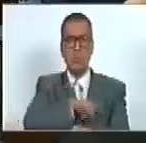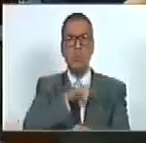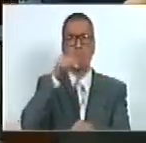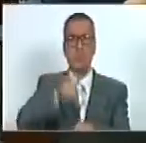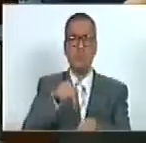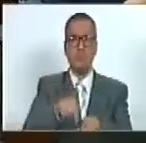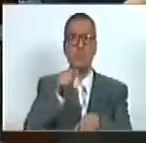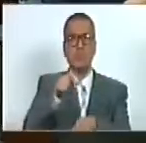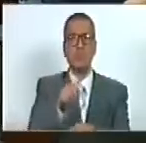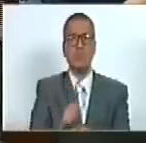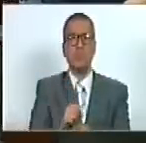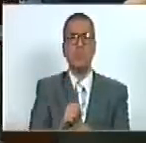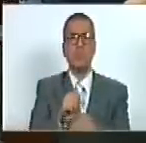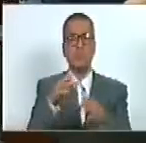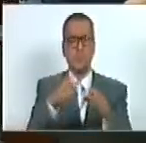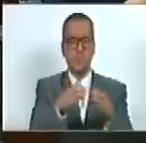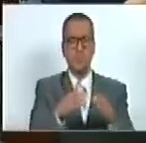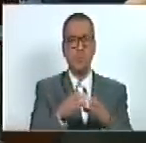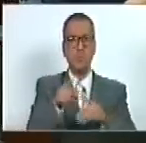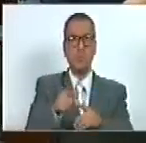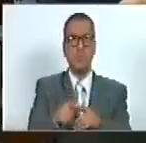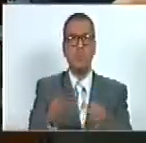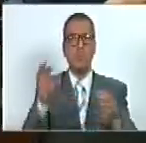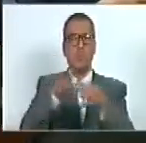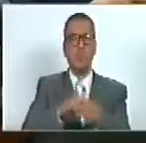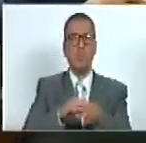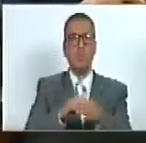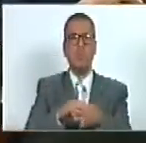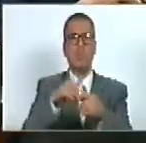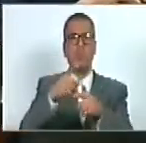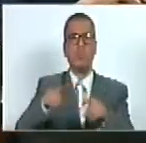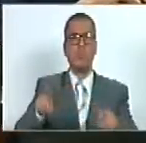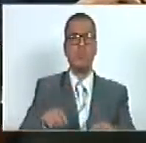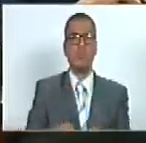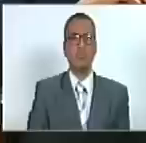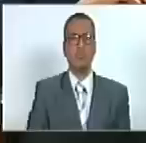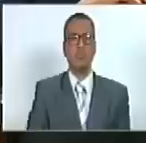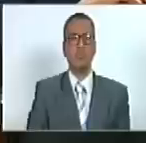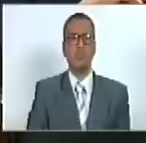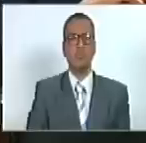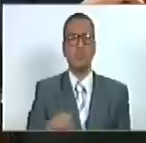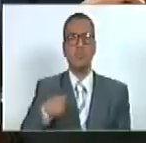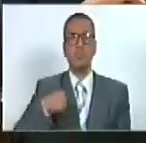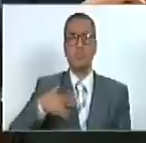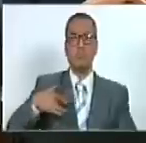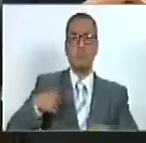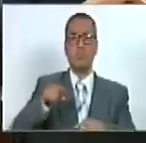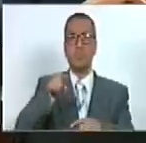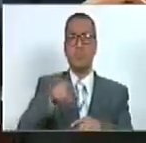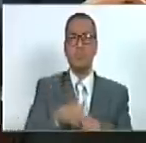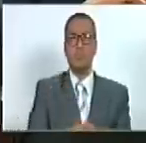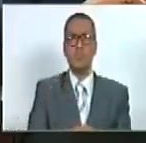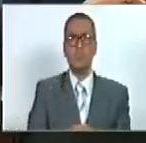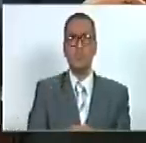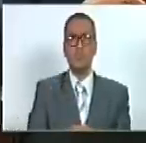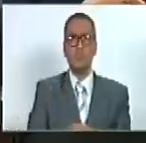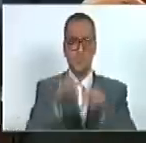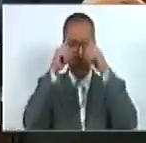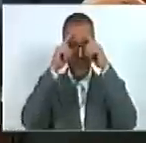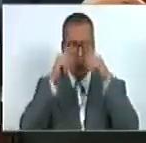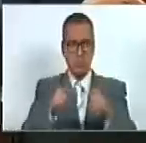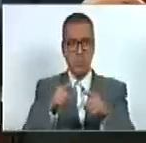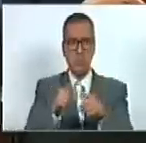estamos en esta fracción de la Alianza Democrática. Yo siento que cuando